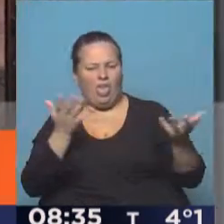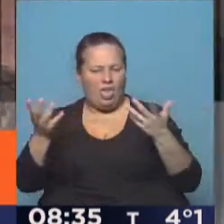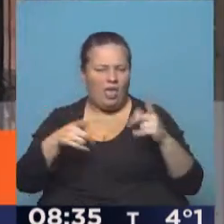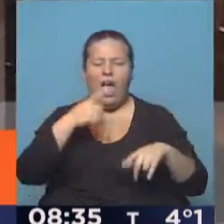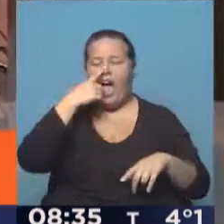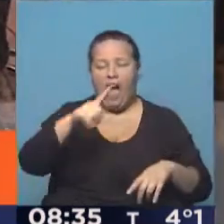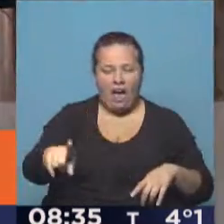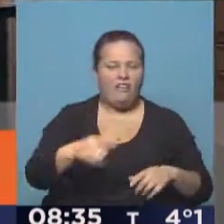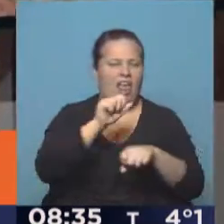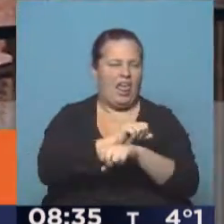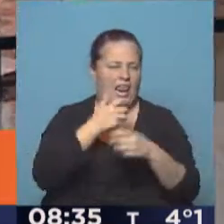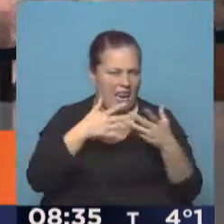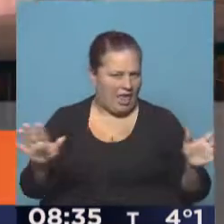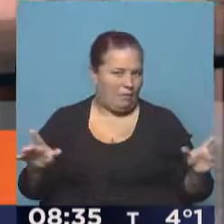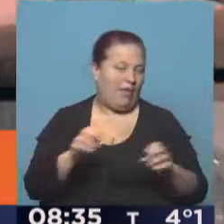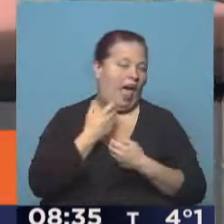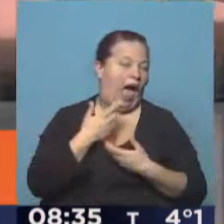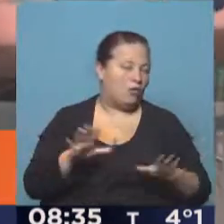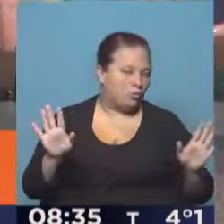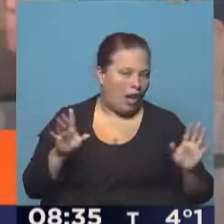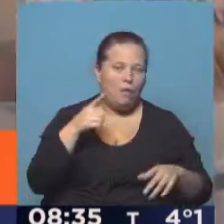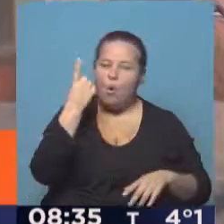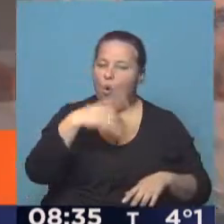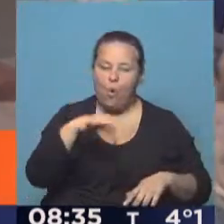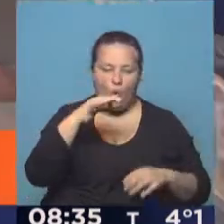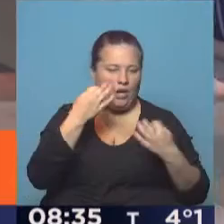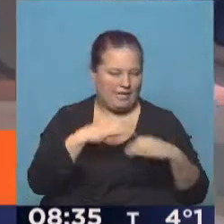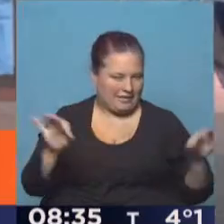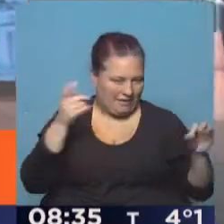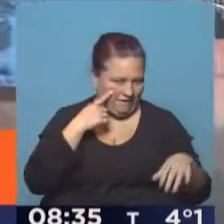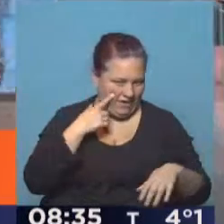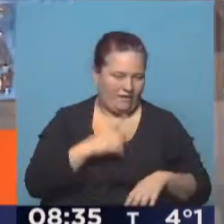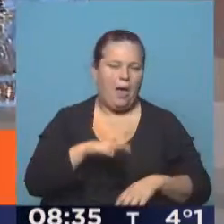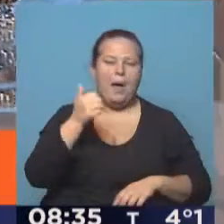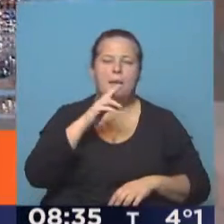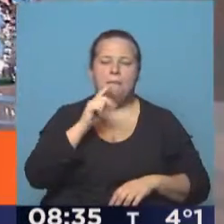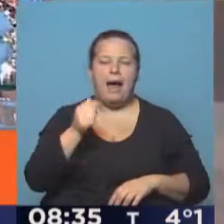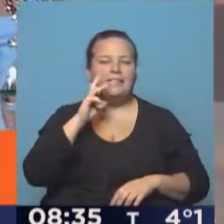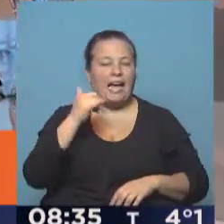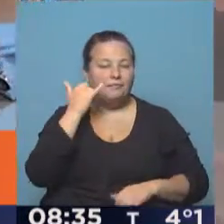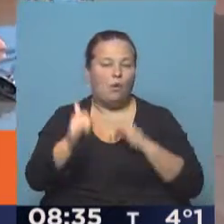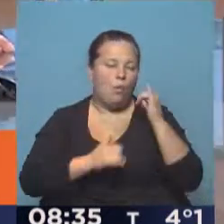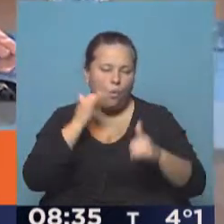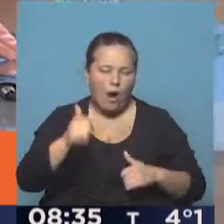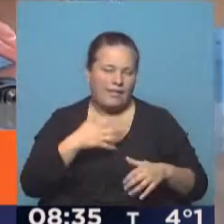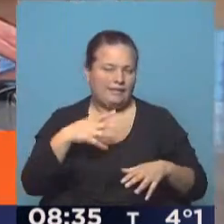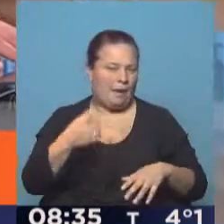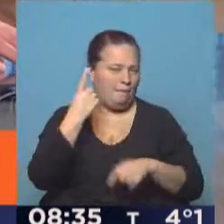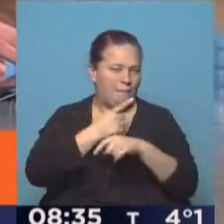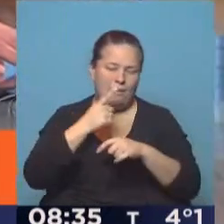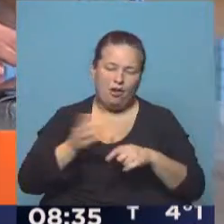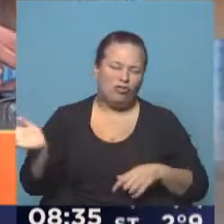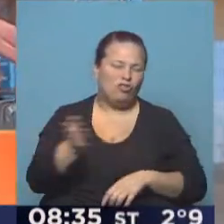y finalmente la liberan milagrosamente porque es la única que sobrevive. Marta García es la que da testimonio muy tempranamente de